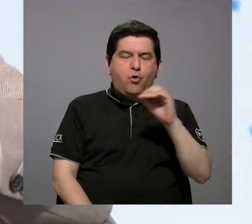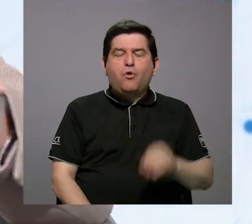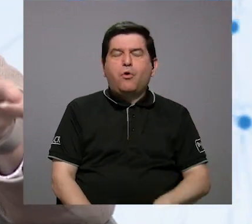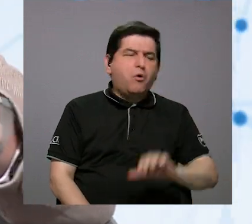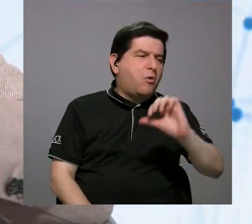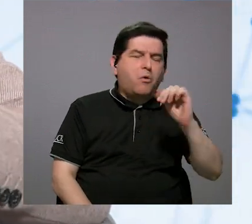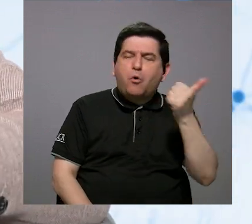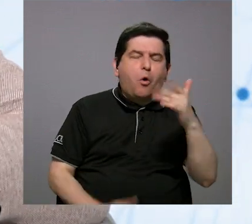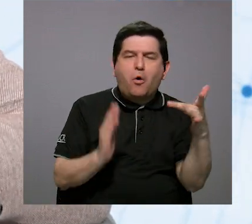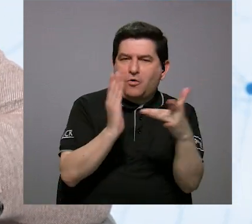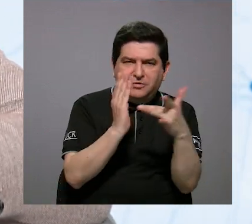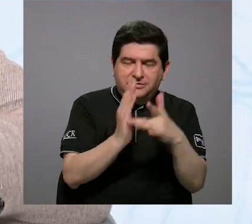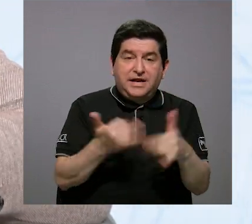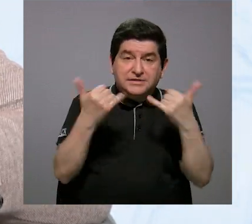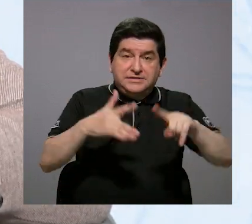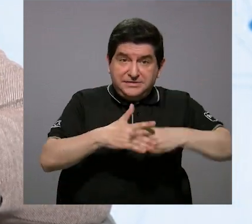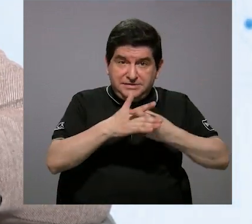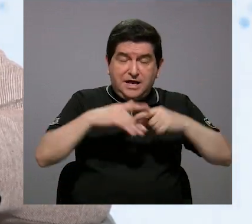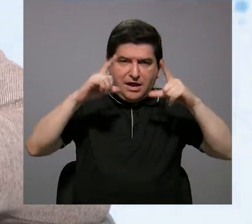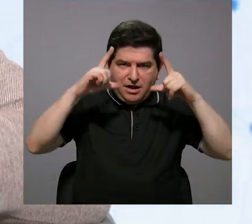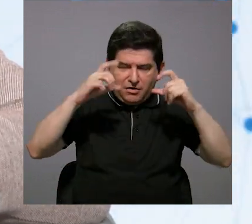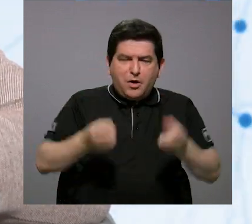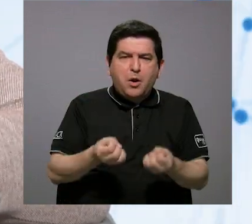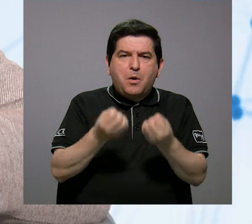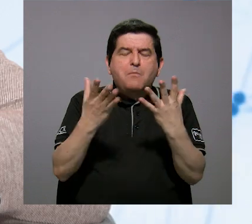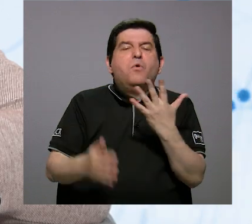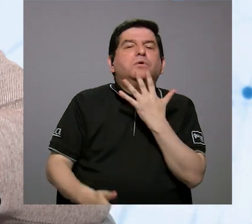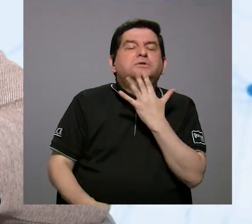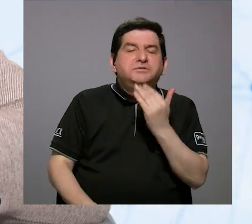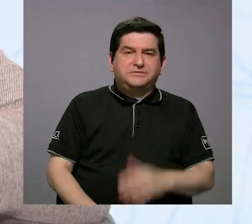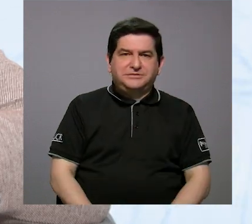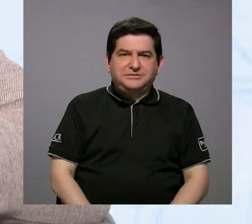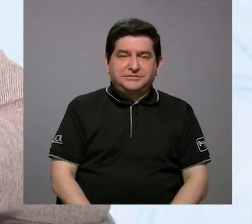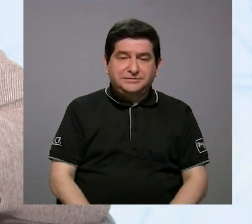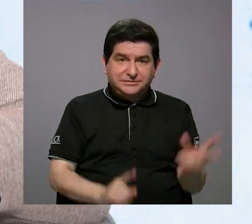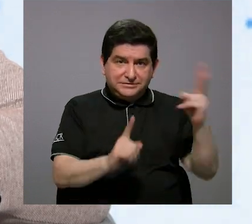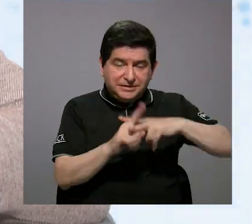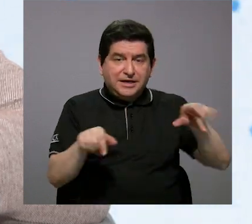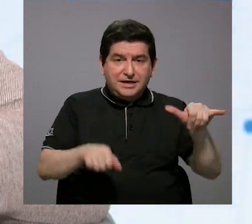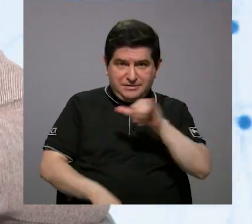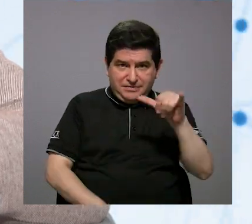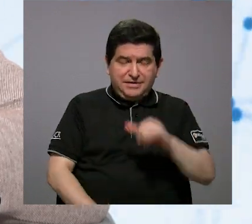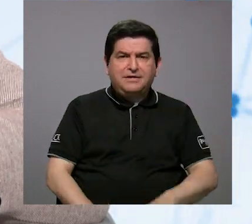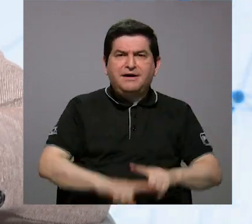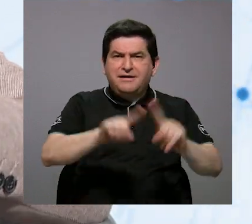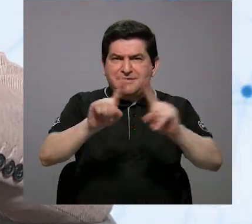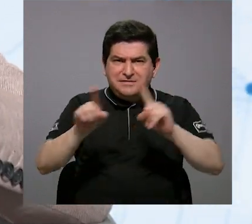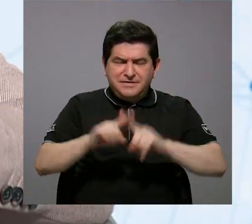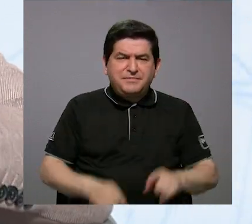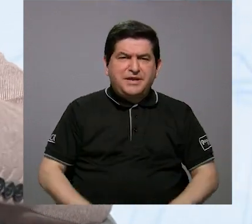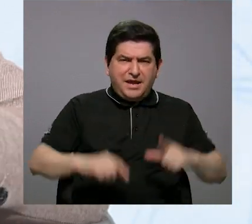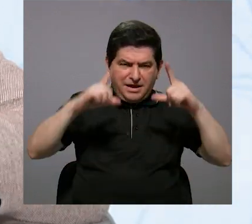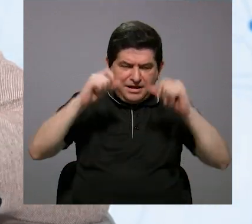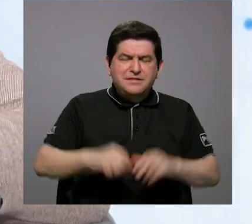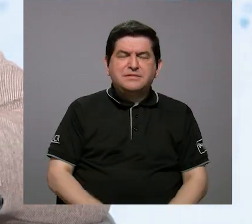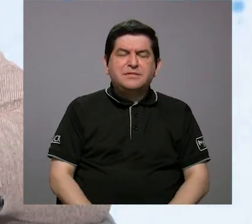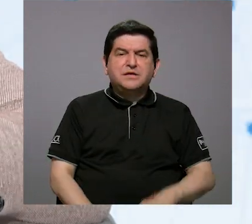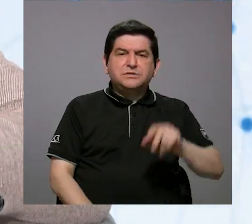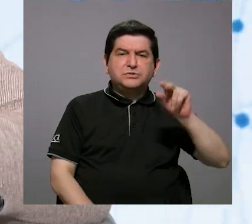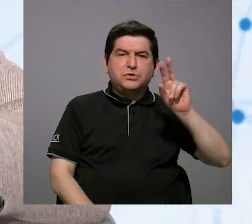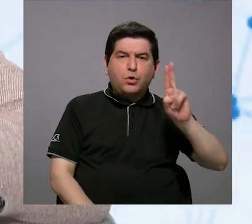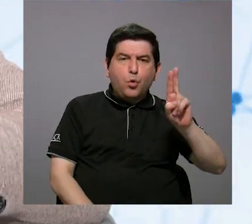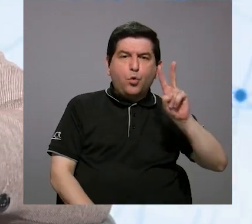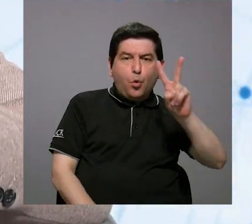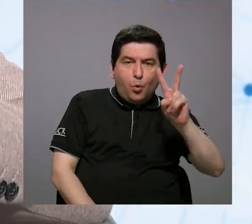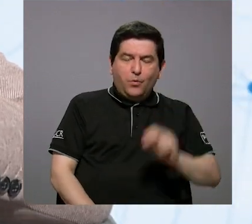CMDS, en fin. Ya se empezó con la fotografía multiespectral, se ha aplicado también algunas fotografías con